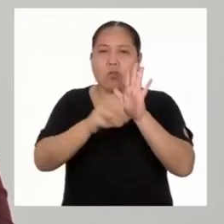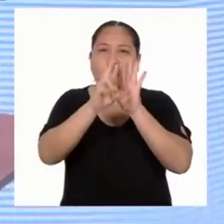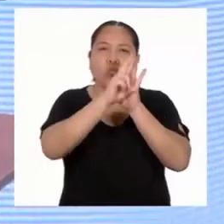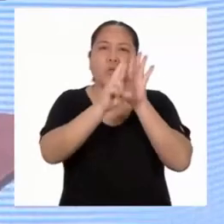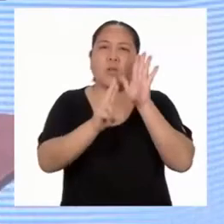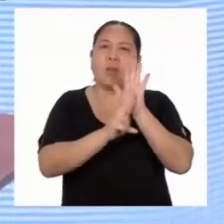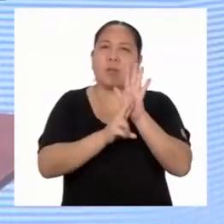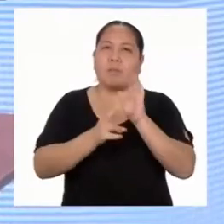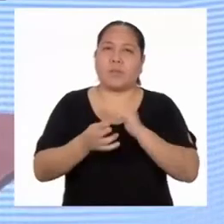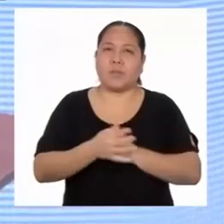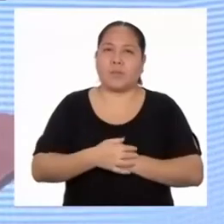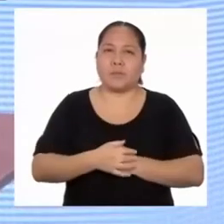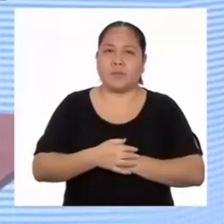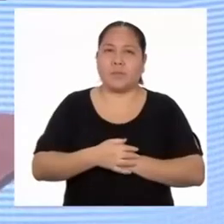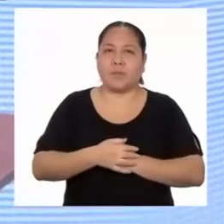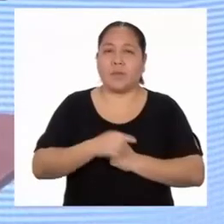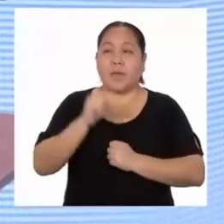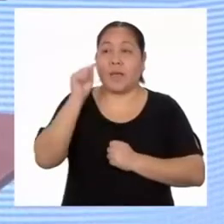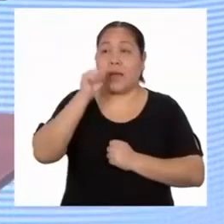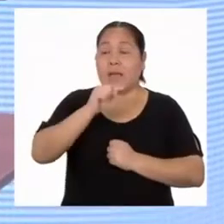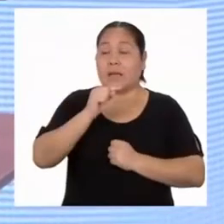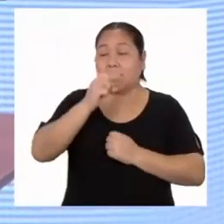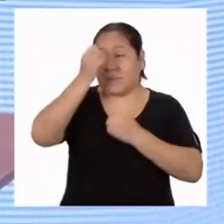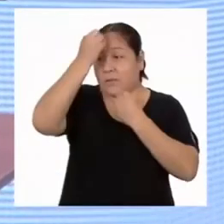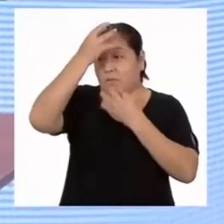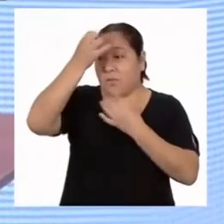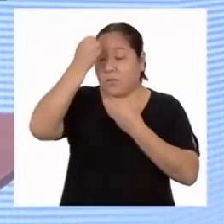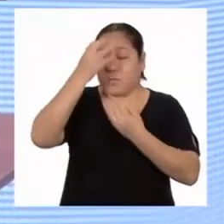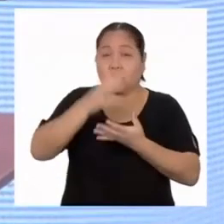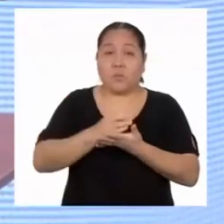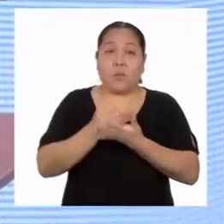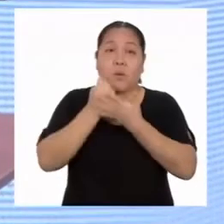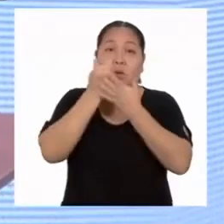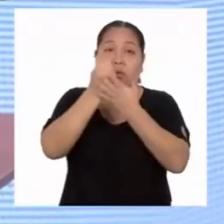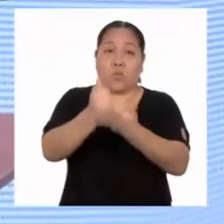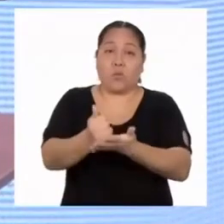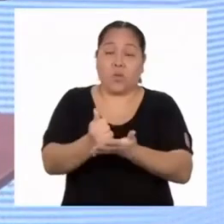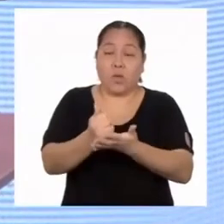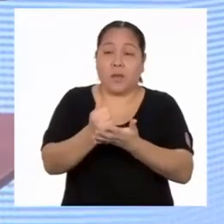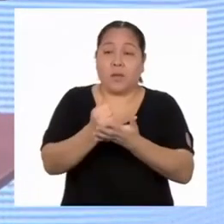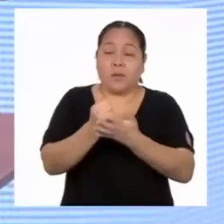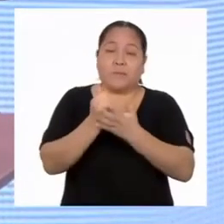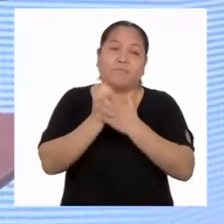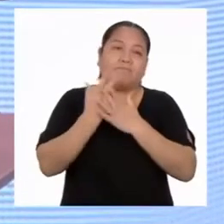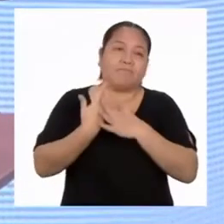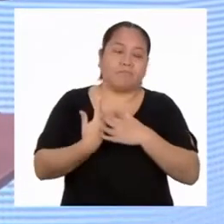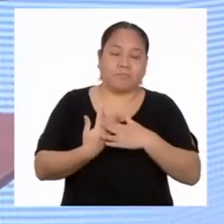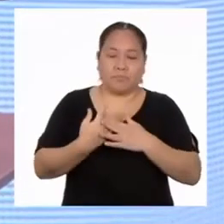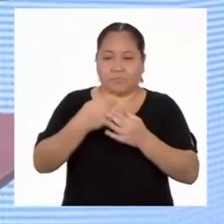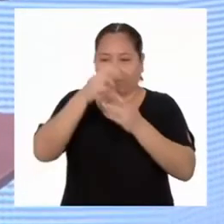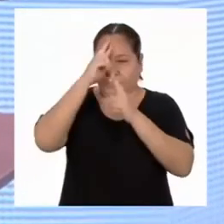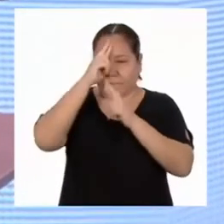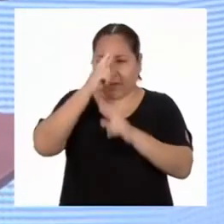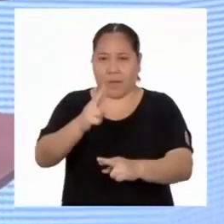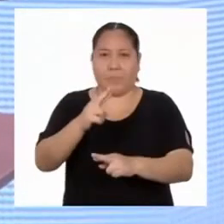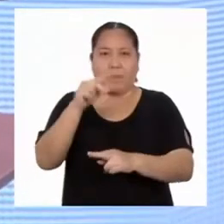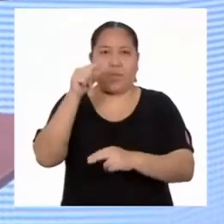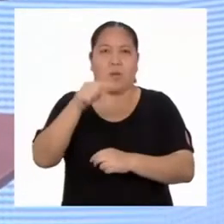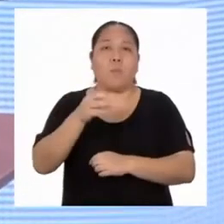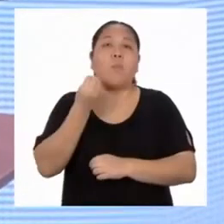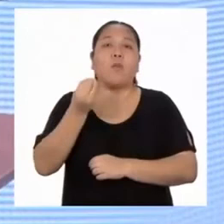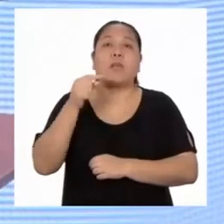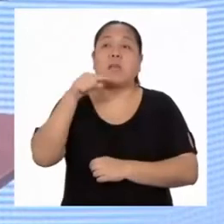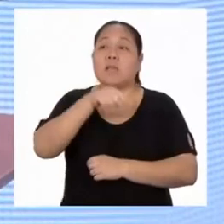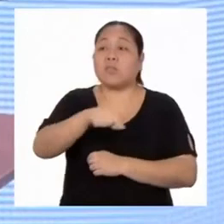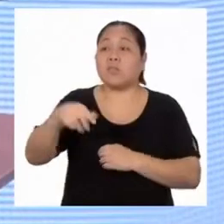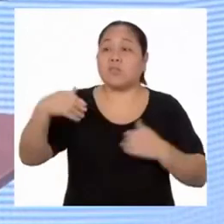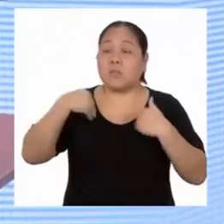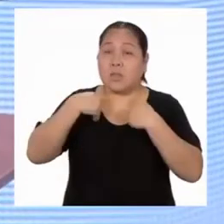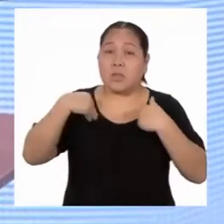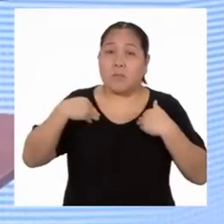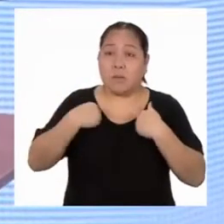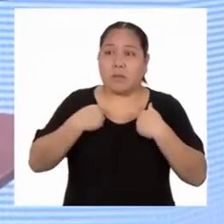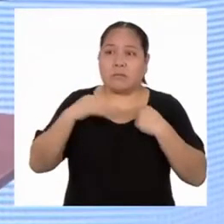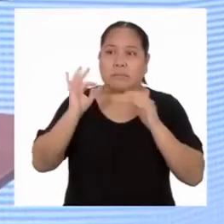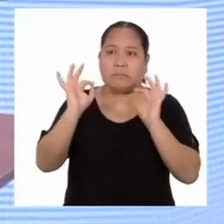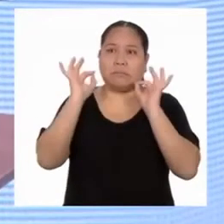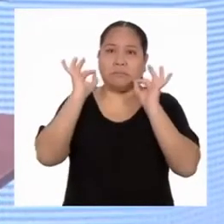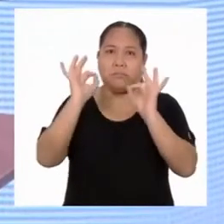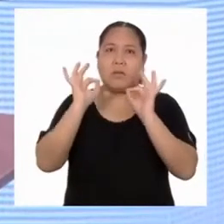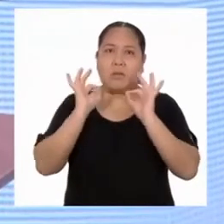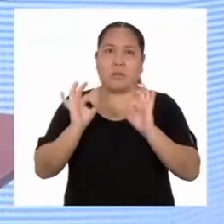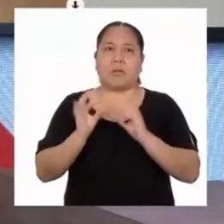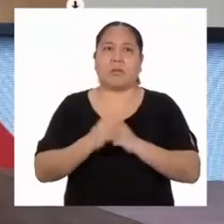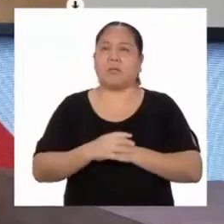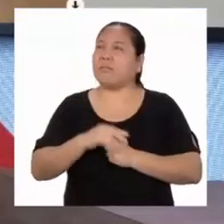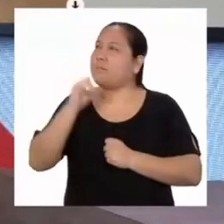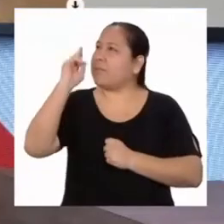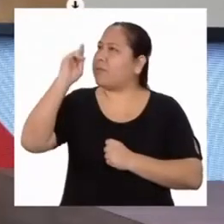reglamento? Esta información me va a servir como un argumento o razón para cumplirlo, ya que esos animales están en peligro.